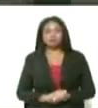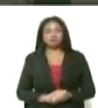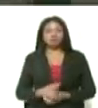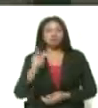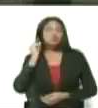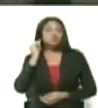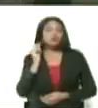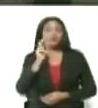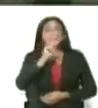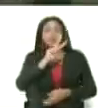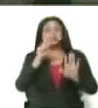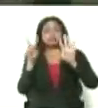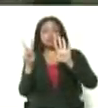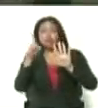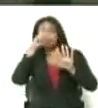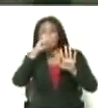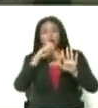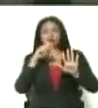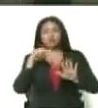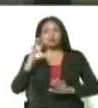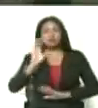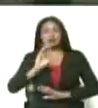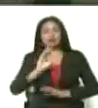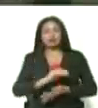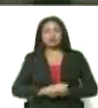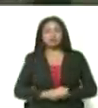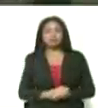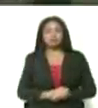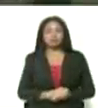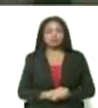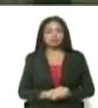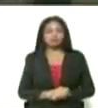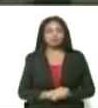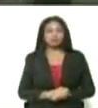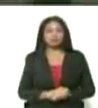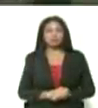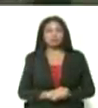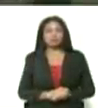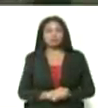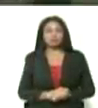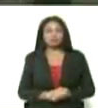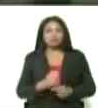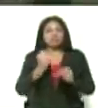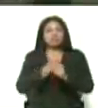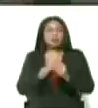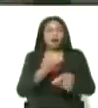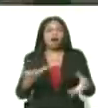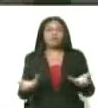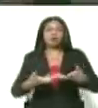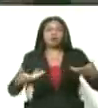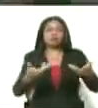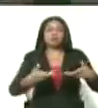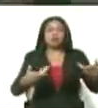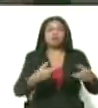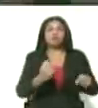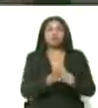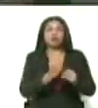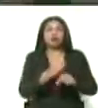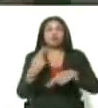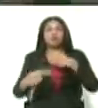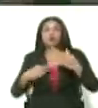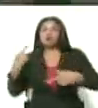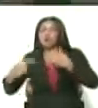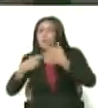femenina de 27 años del distrito capital, de ocupación chef, trabajadora de un